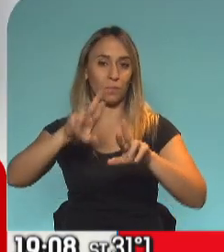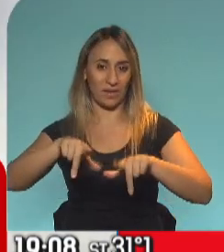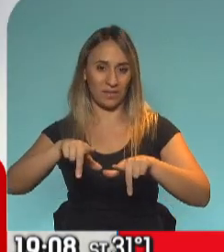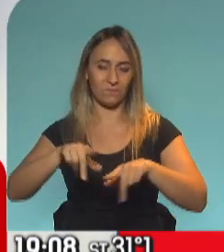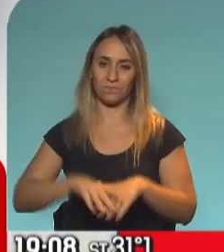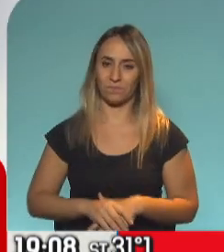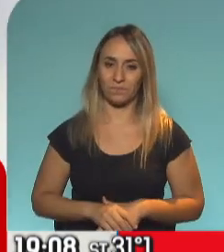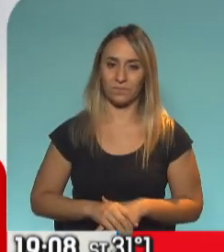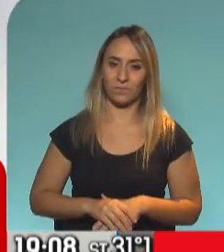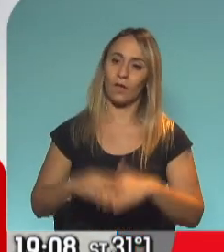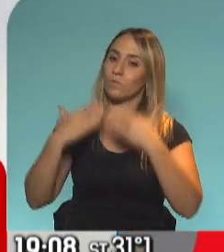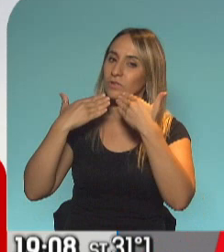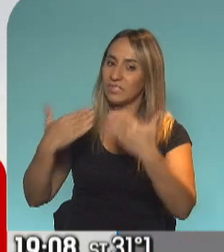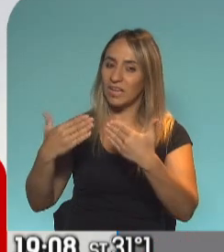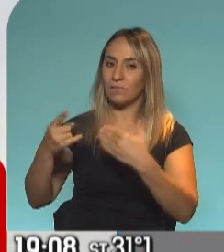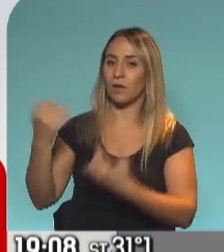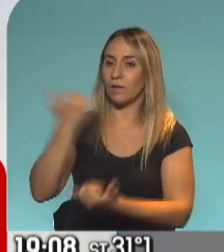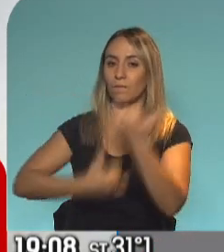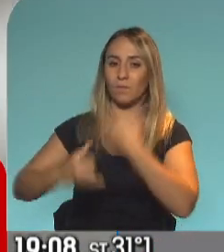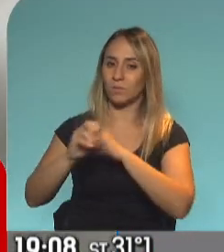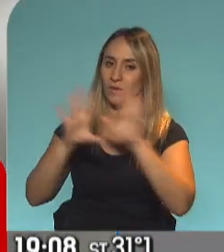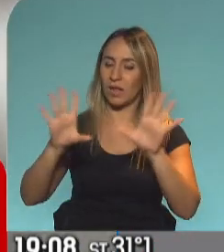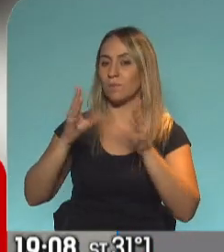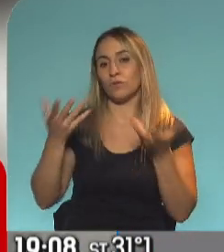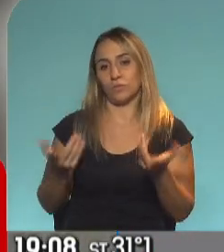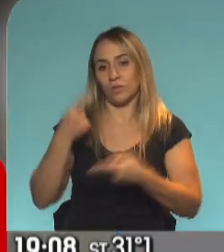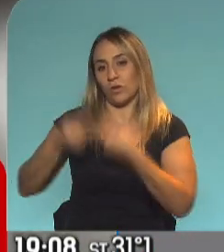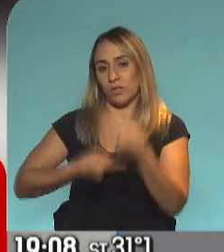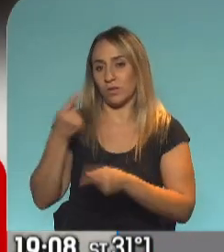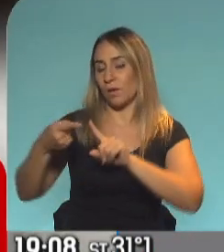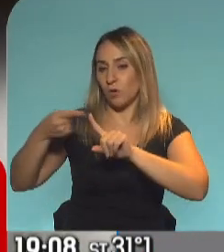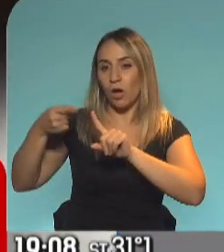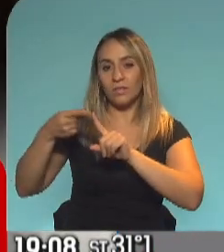Gracias, Vero, por toda esta información. Por supuesto que seguiremos hablando a lo largo de estos días de lo que vaya surgiendo.